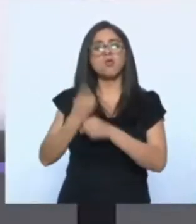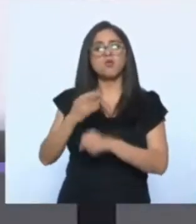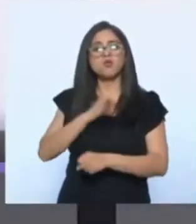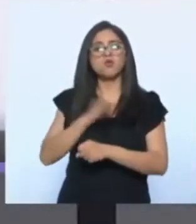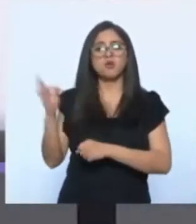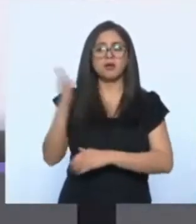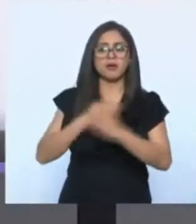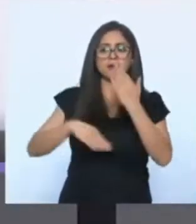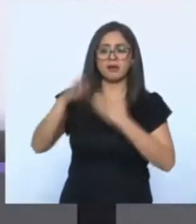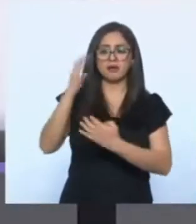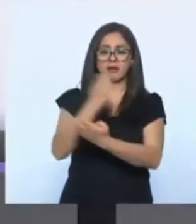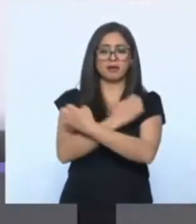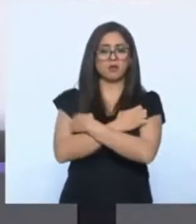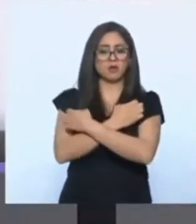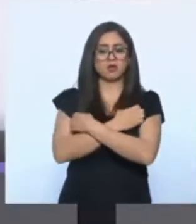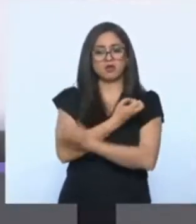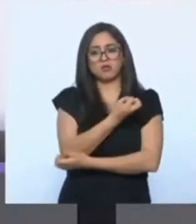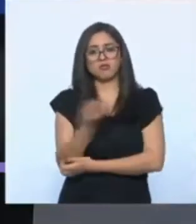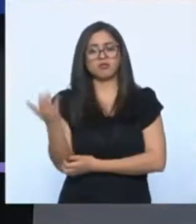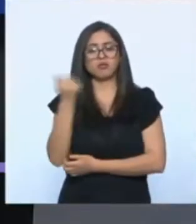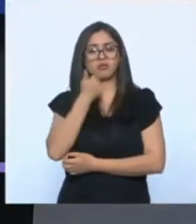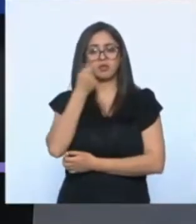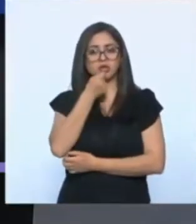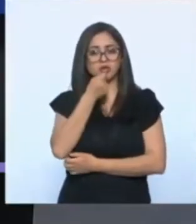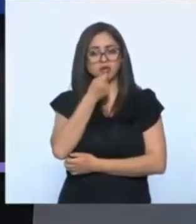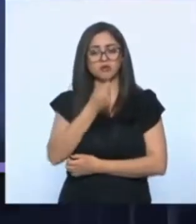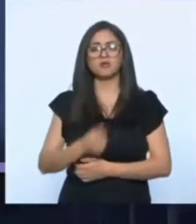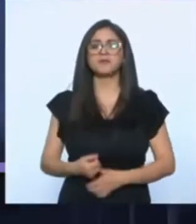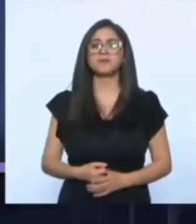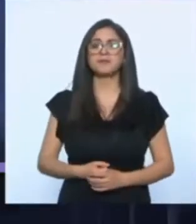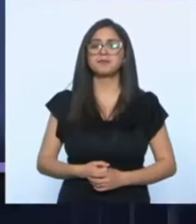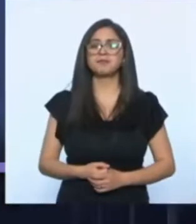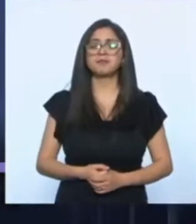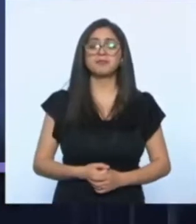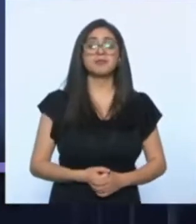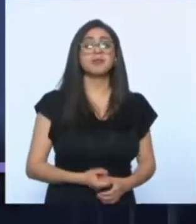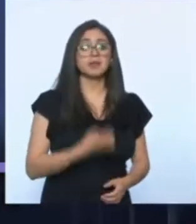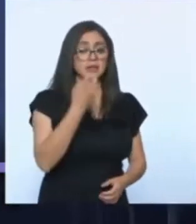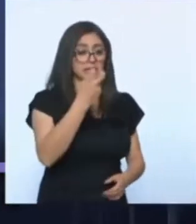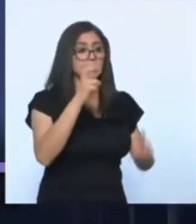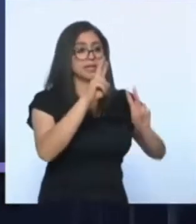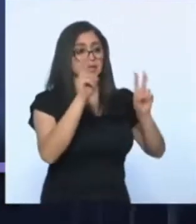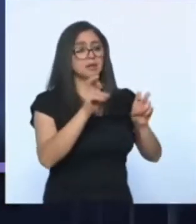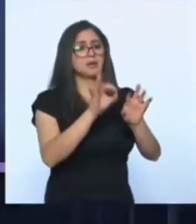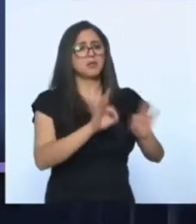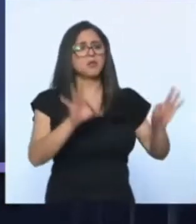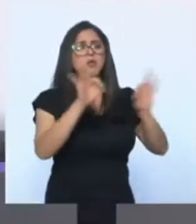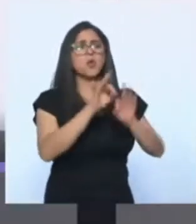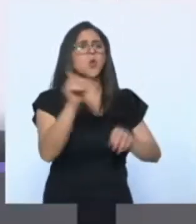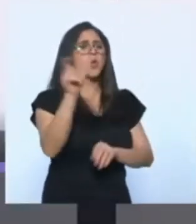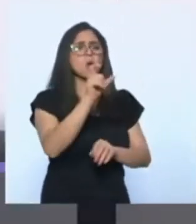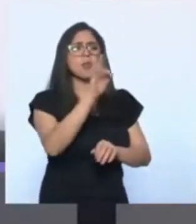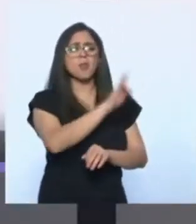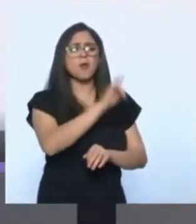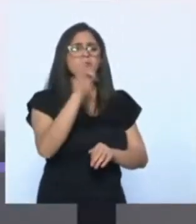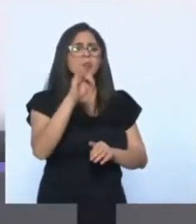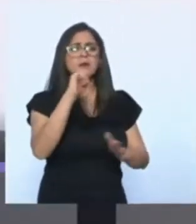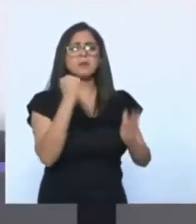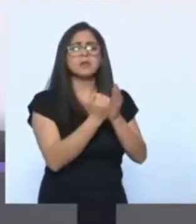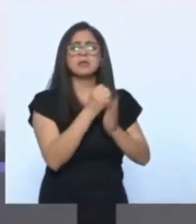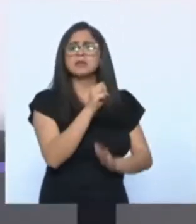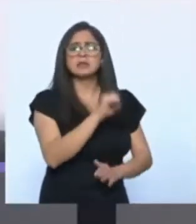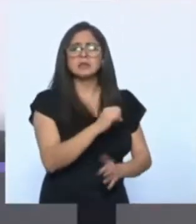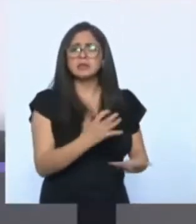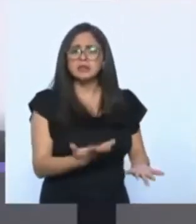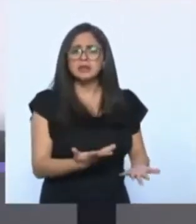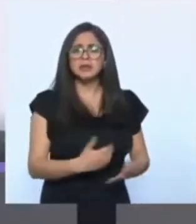educación a estos niños. Bueno, pues entonces ahí está ese tema importante. ¿Cuándo se puede aprobar esa iniciativa? Pues es que en el Congreso